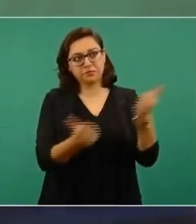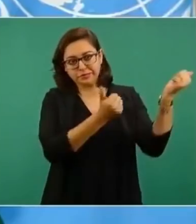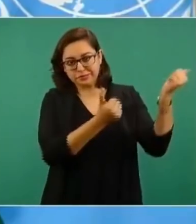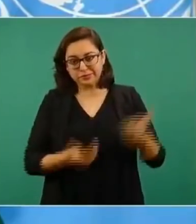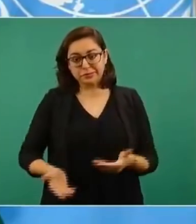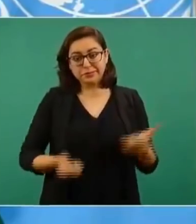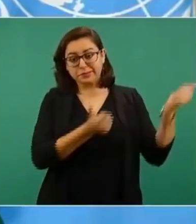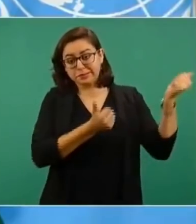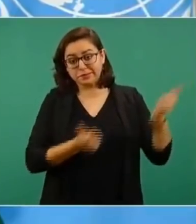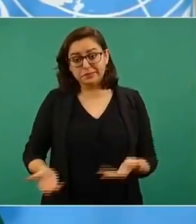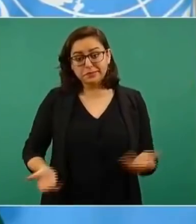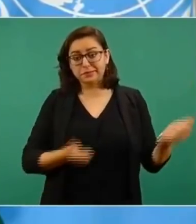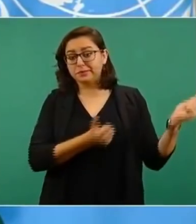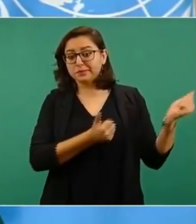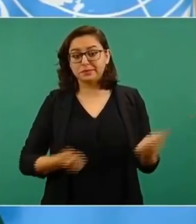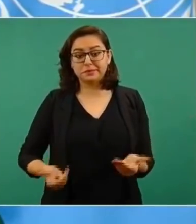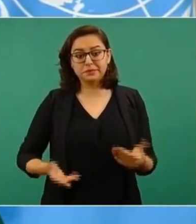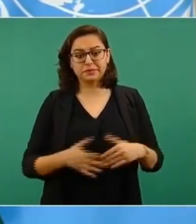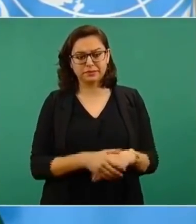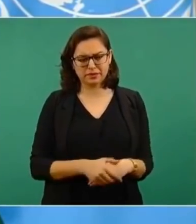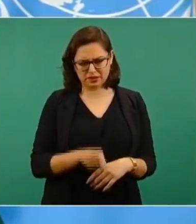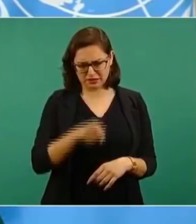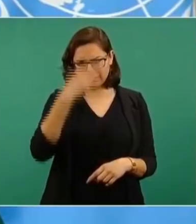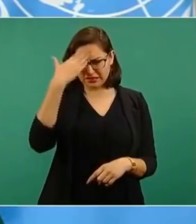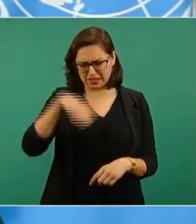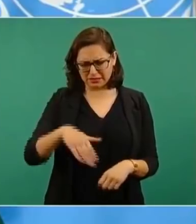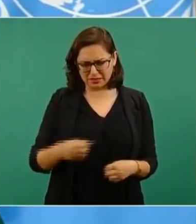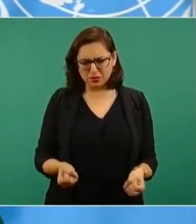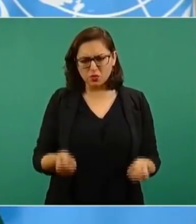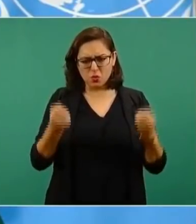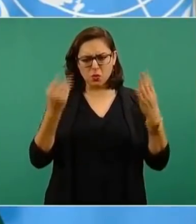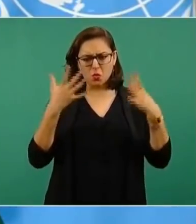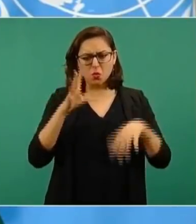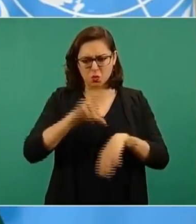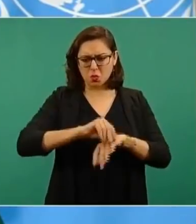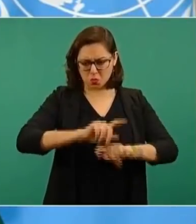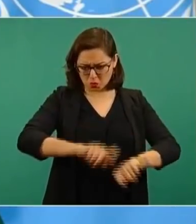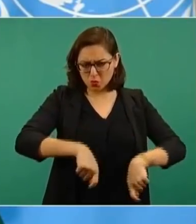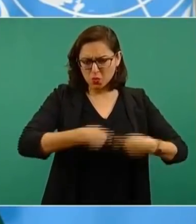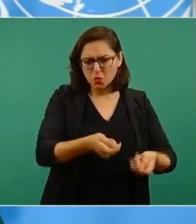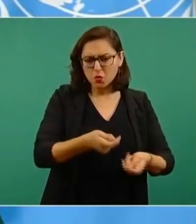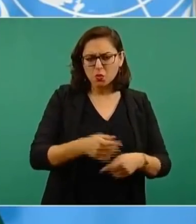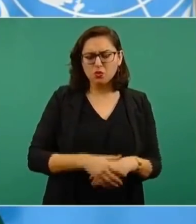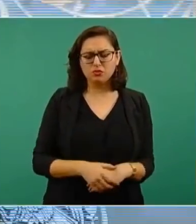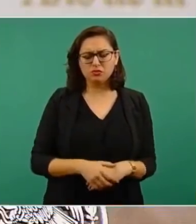¿Saben cuántas concesiones entregaron para importar